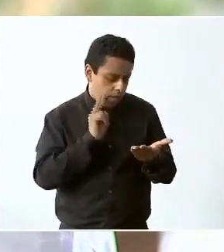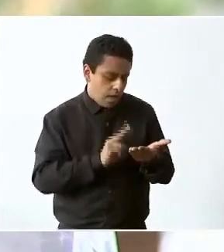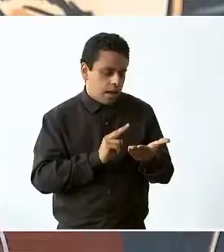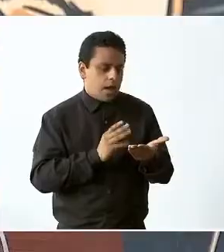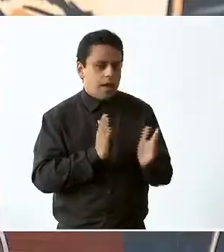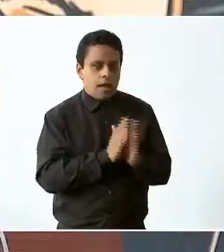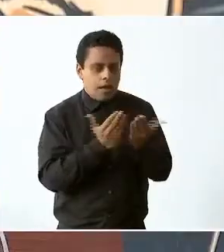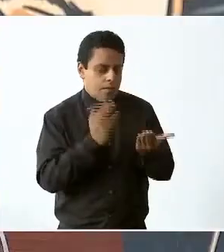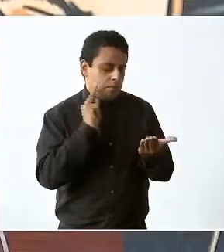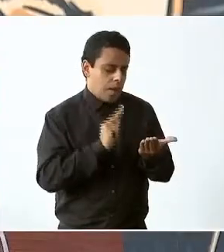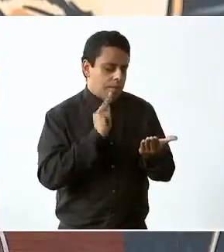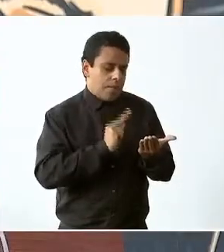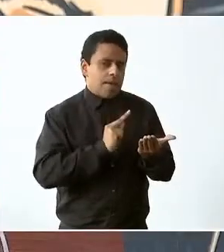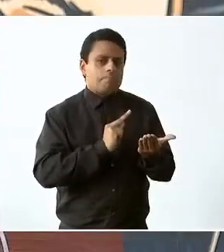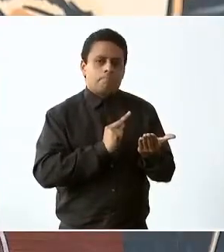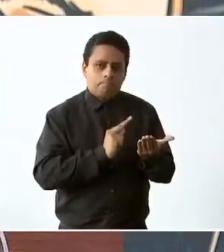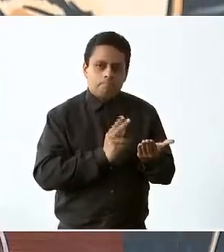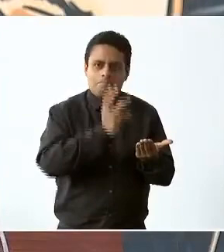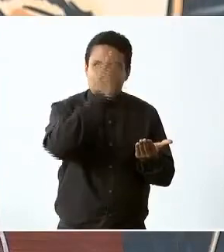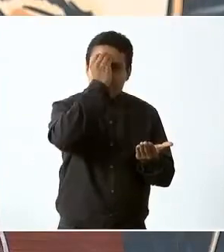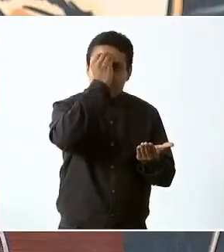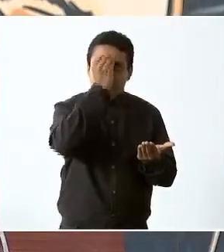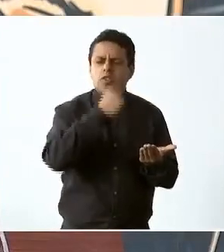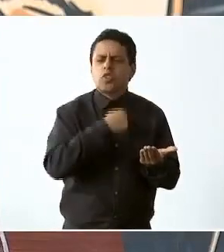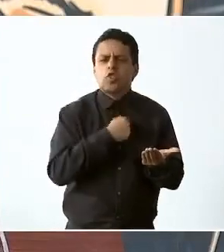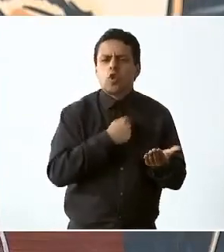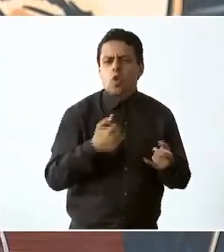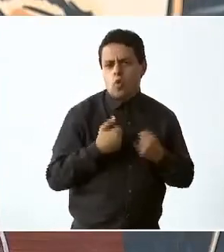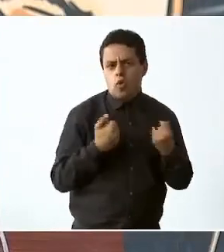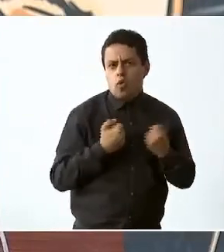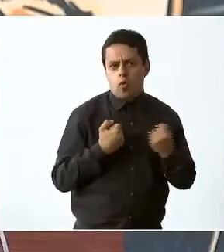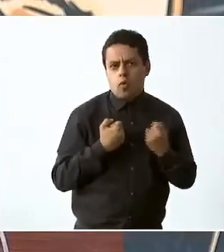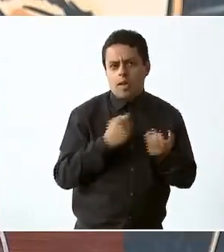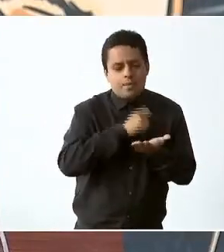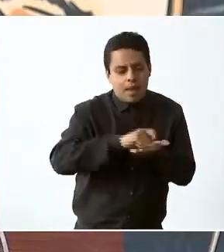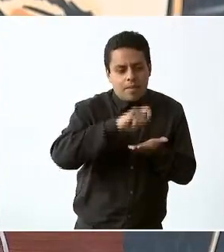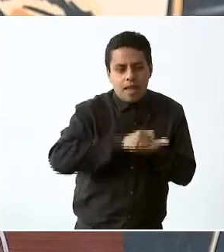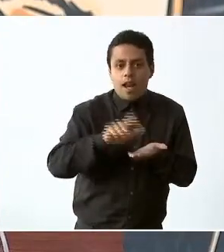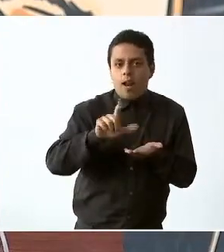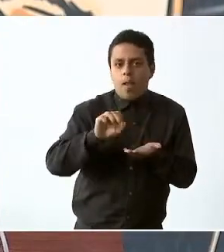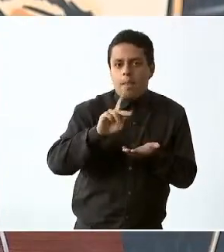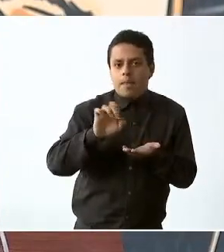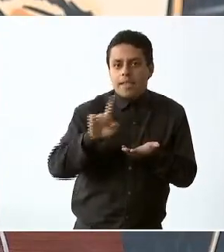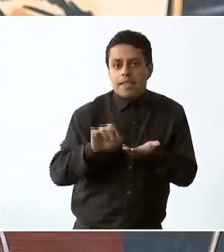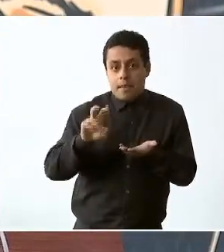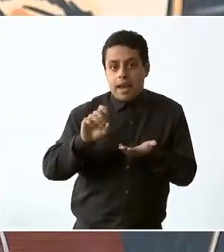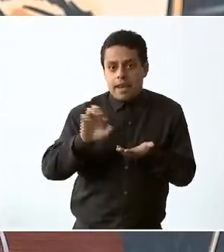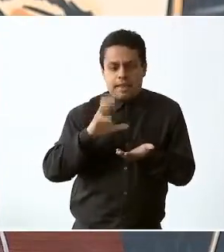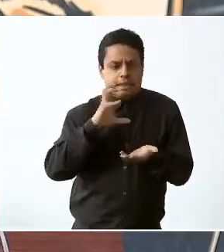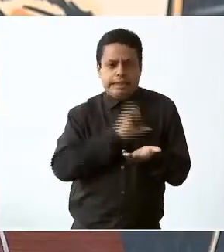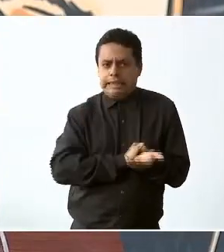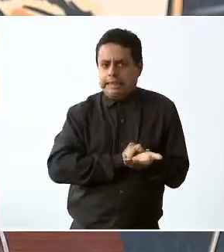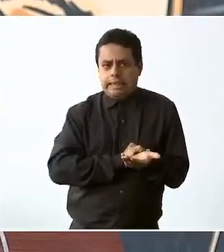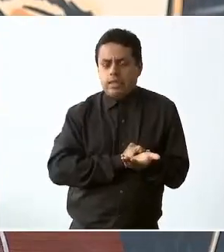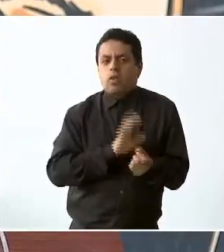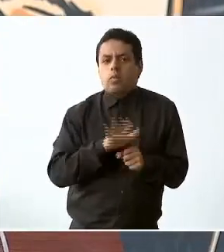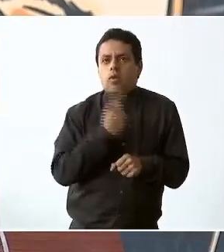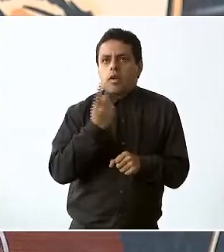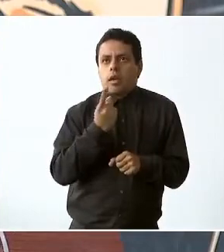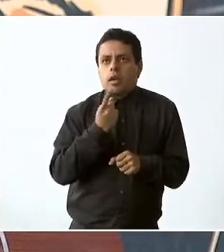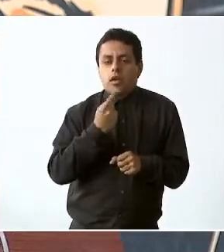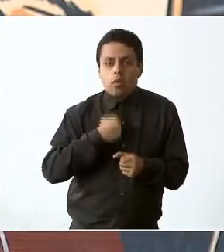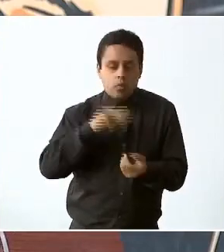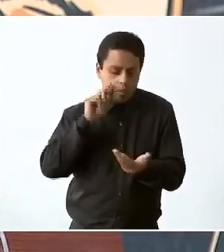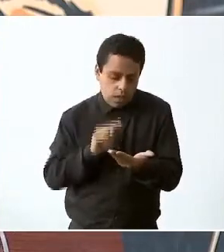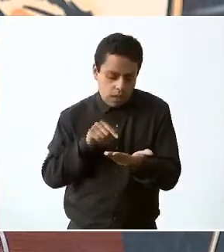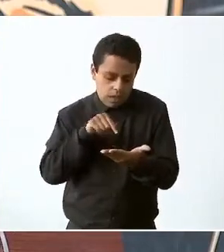libros. Me aficioné desde muy joven a la poesía de López Velarde porque la verdad de sus